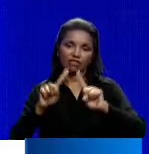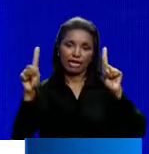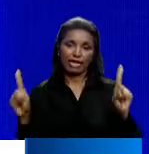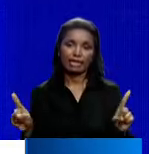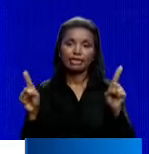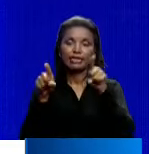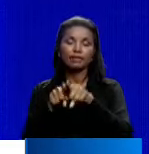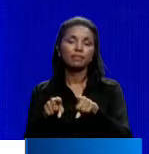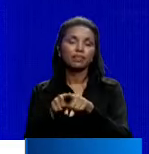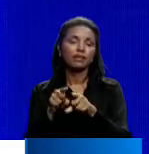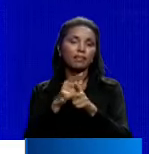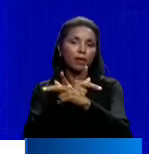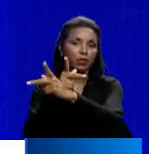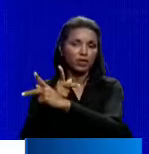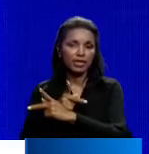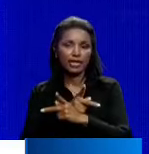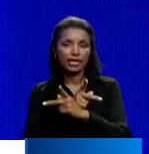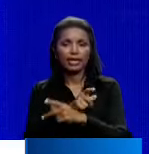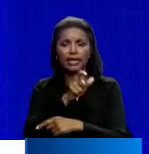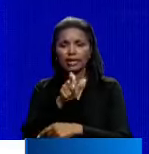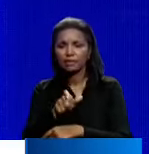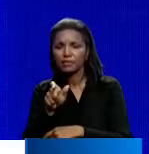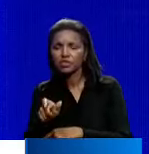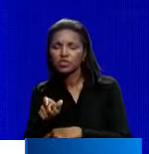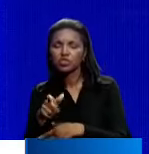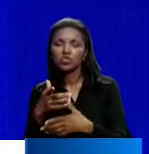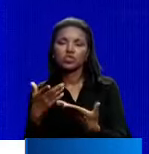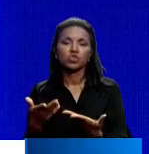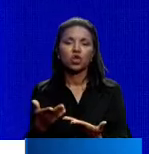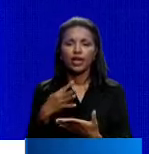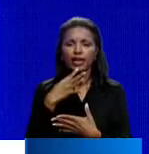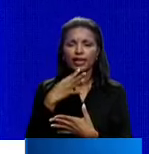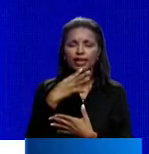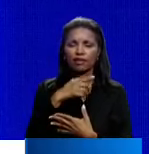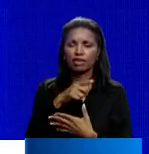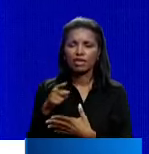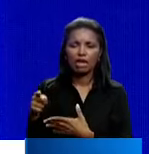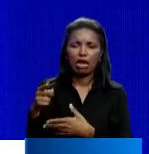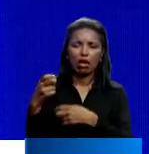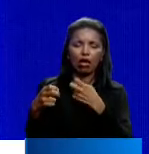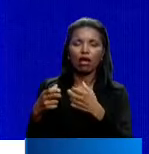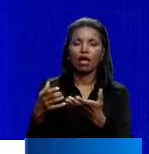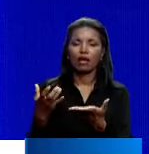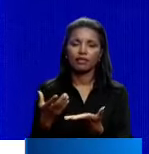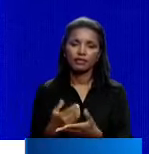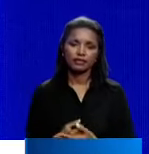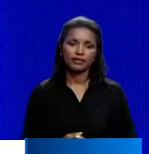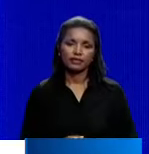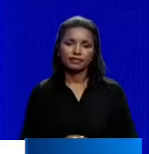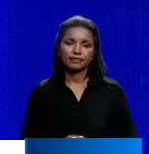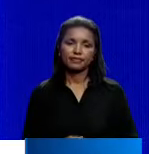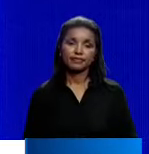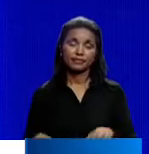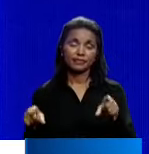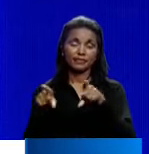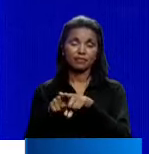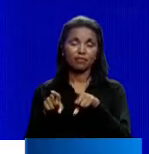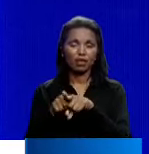para proteger al denunciante, a las víctimas, a los activistas y a todas aquellas personas que investigan la corrupción.